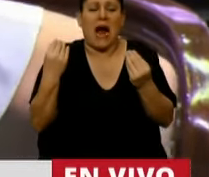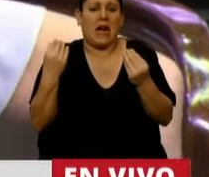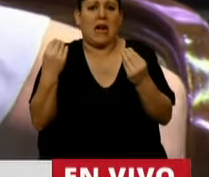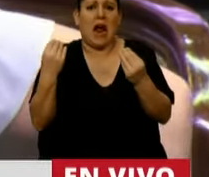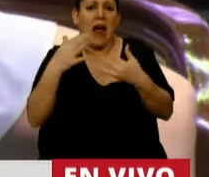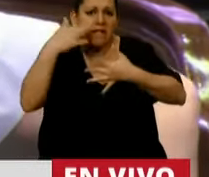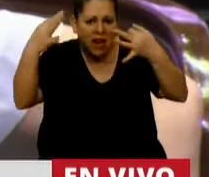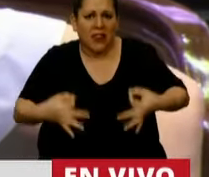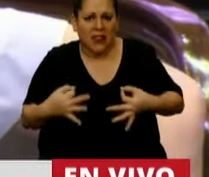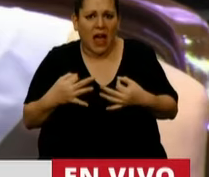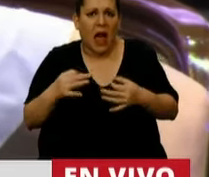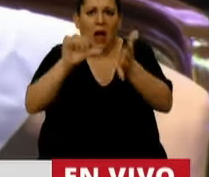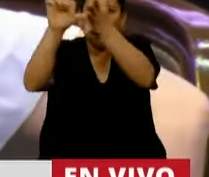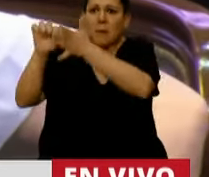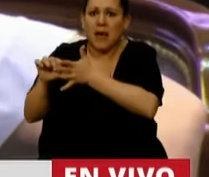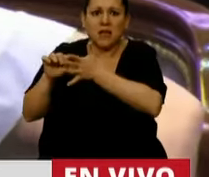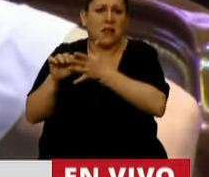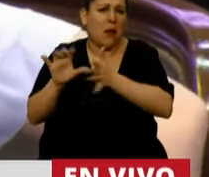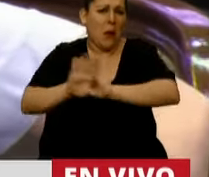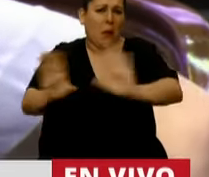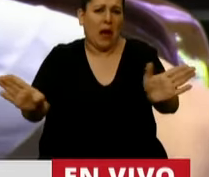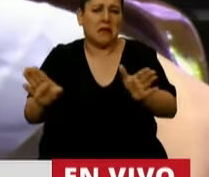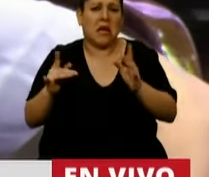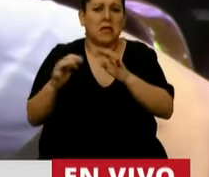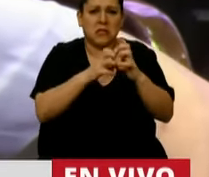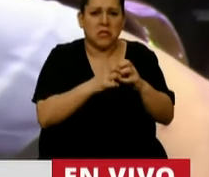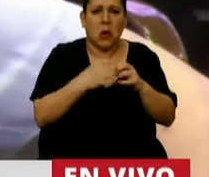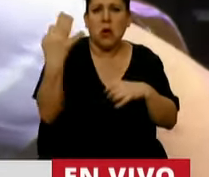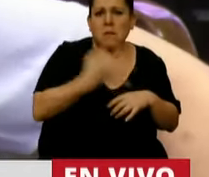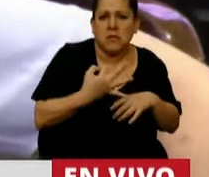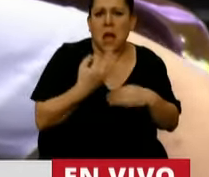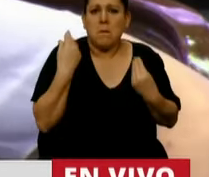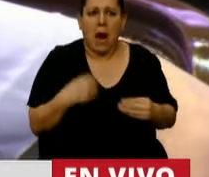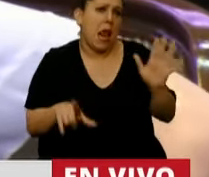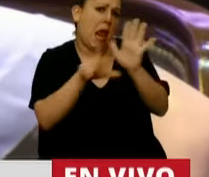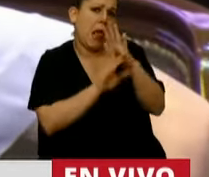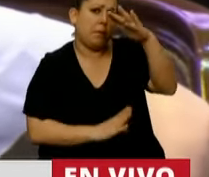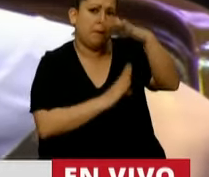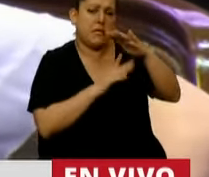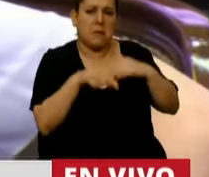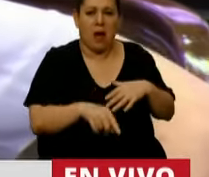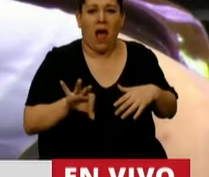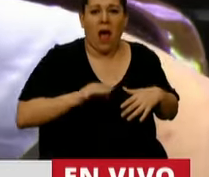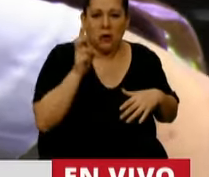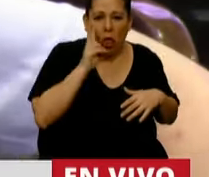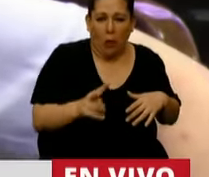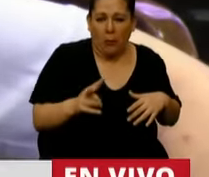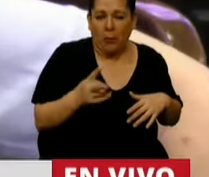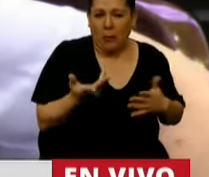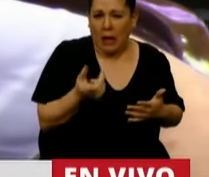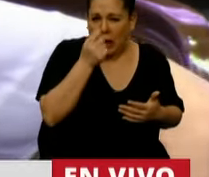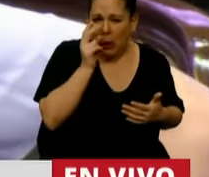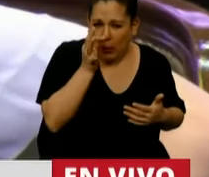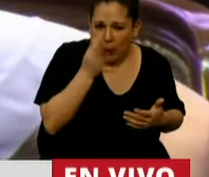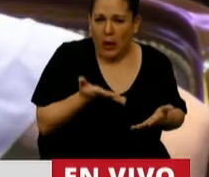hacen bien. La primera, no más sesiones especiales para la ley de leyes. 2009 estamos acostumbrados con las sesiones especiales, no hay más